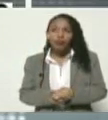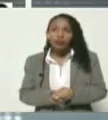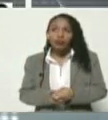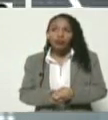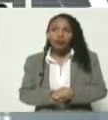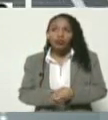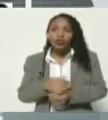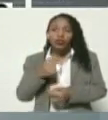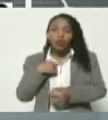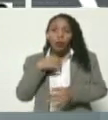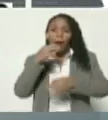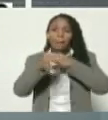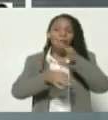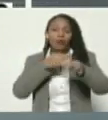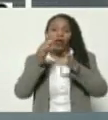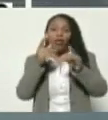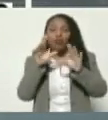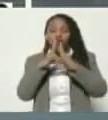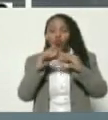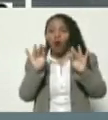voy a hablar de todas maneras.